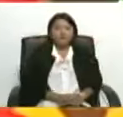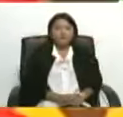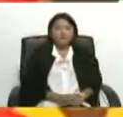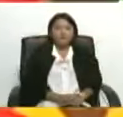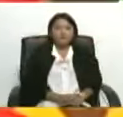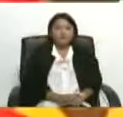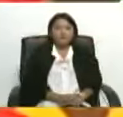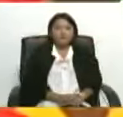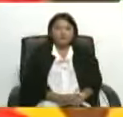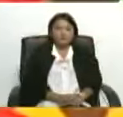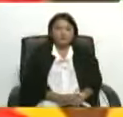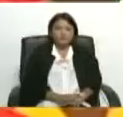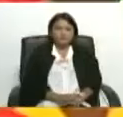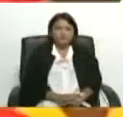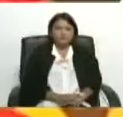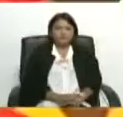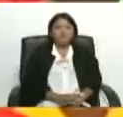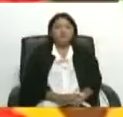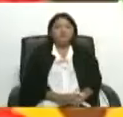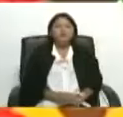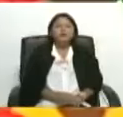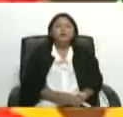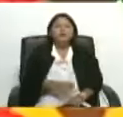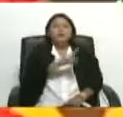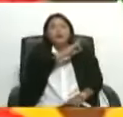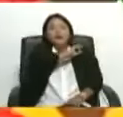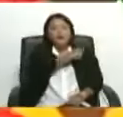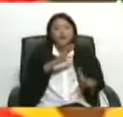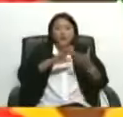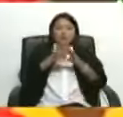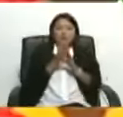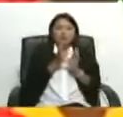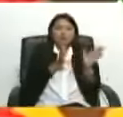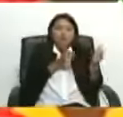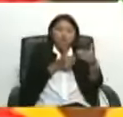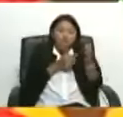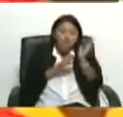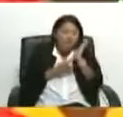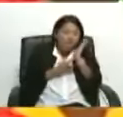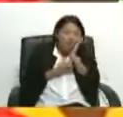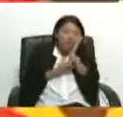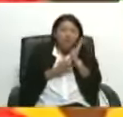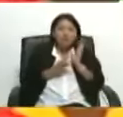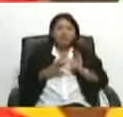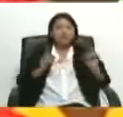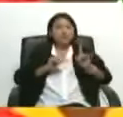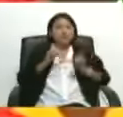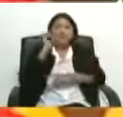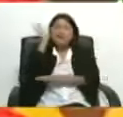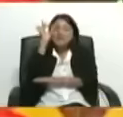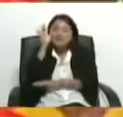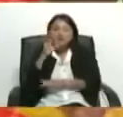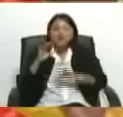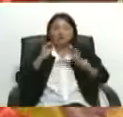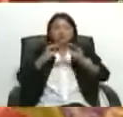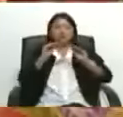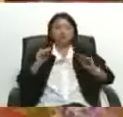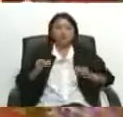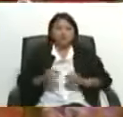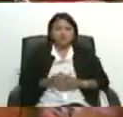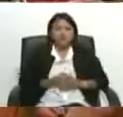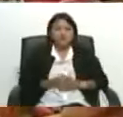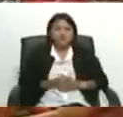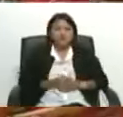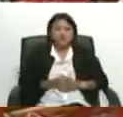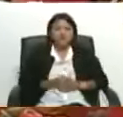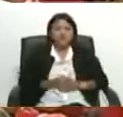Los jefes de comunidad no es encerrarse en un cuarto, es ir a hacer una asamblea, vamos a conformar. Yo estoy seguro que no